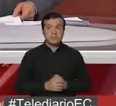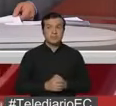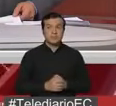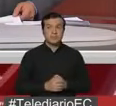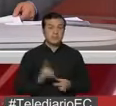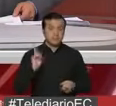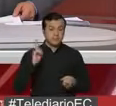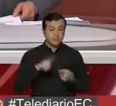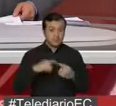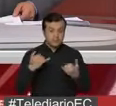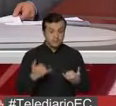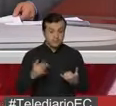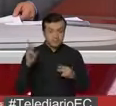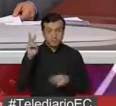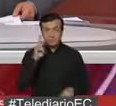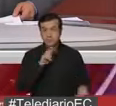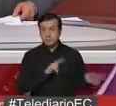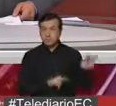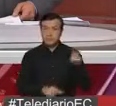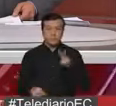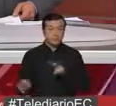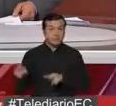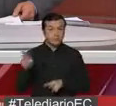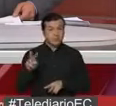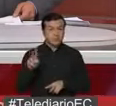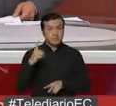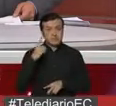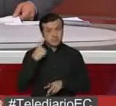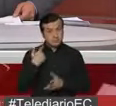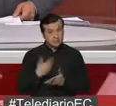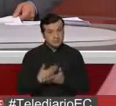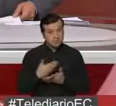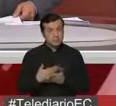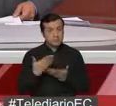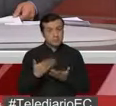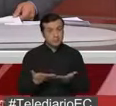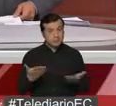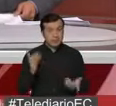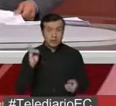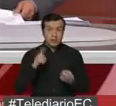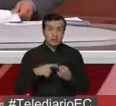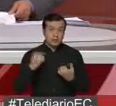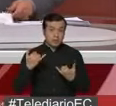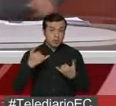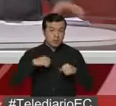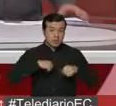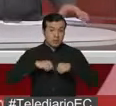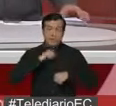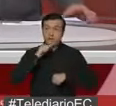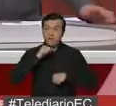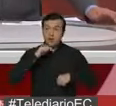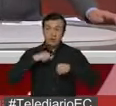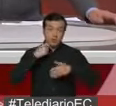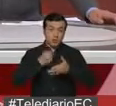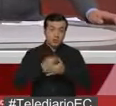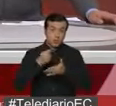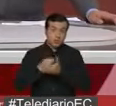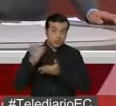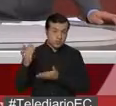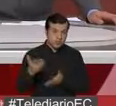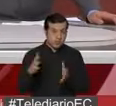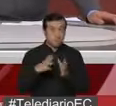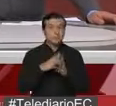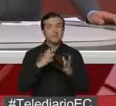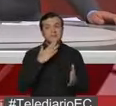Al momento, en los análisis que tenemos, es una de las posibilidades, pero no está en trámite todavía la adquisición. De